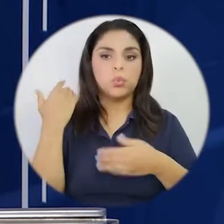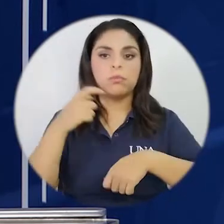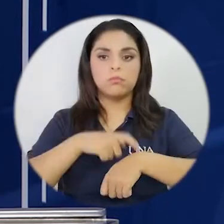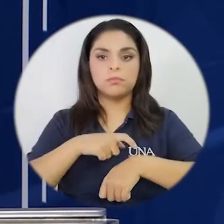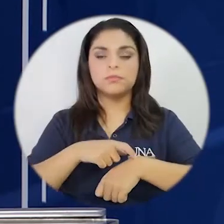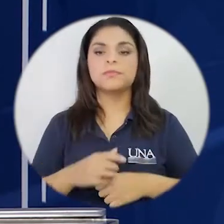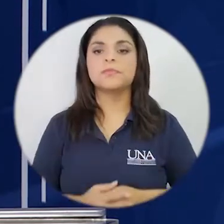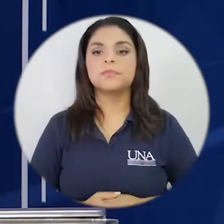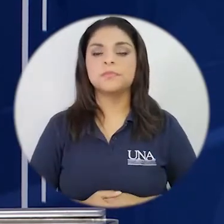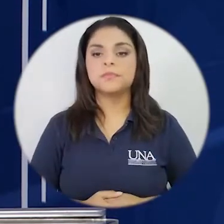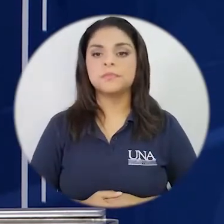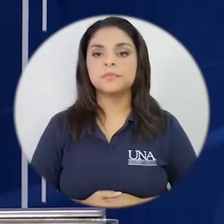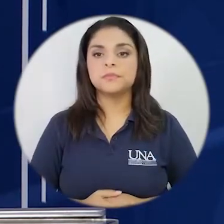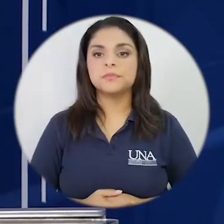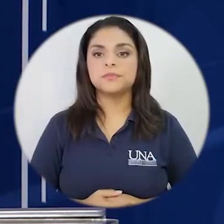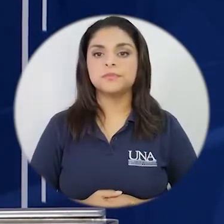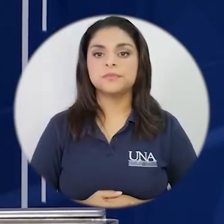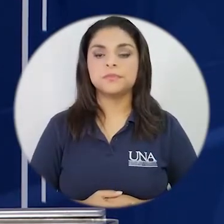momento.